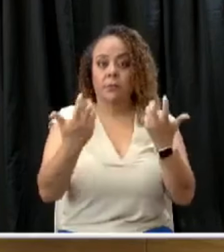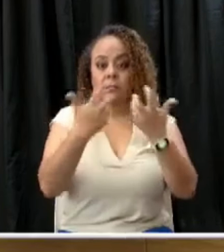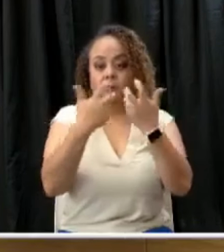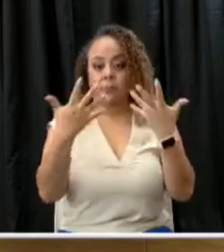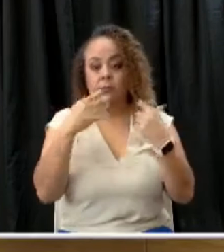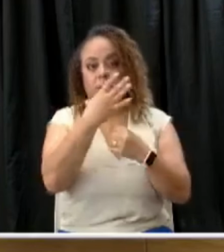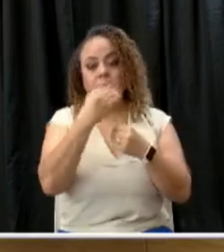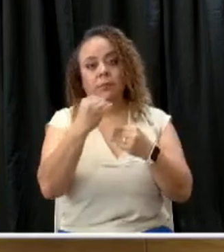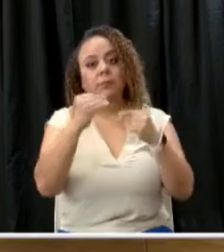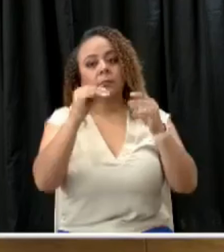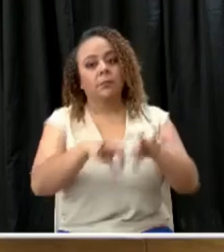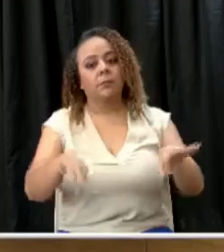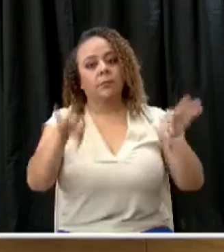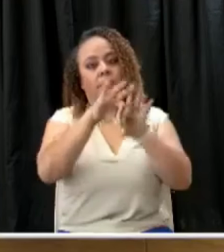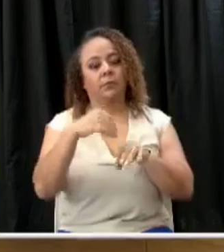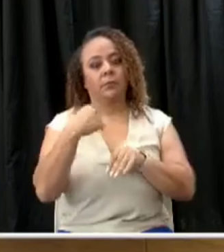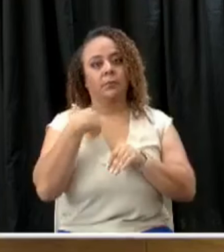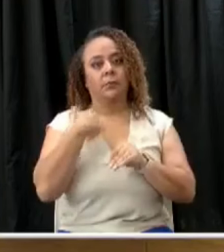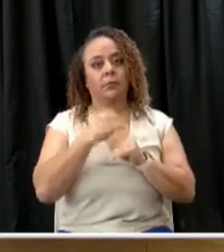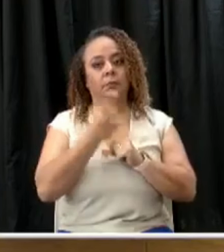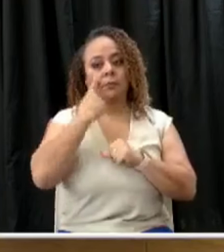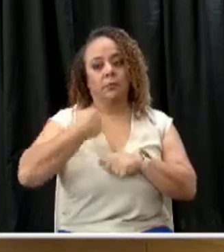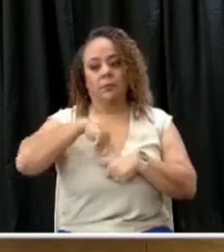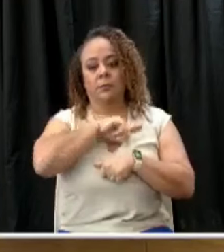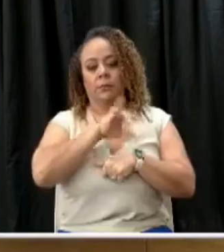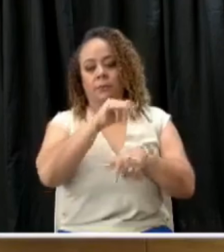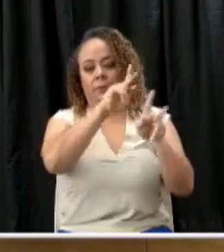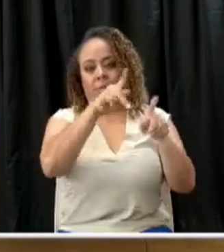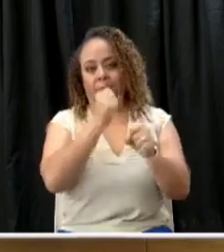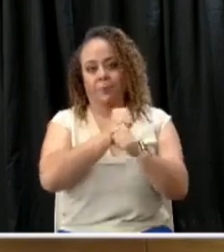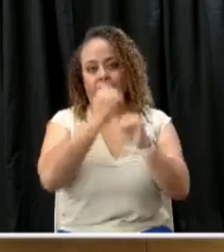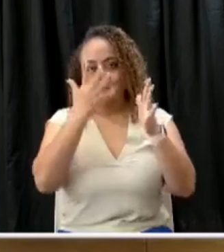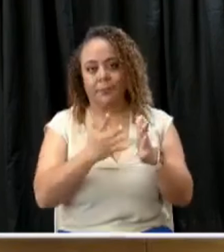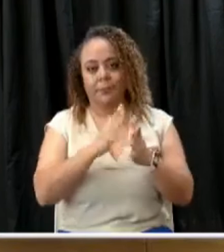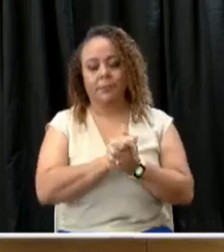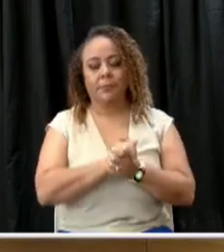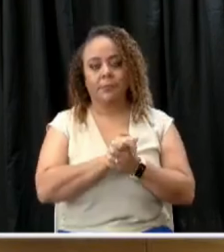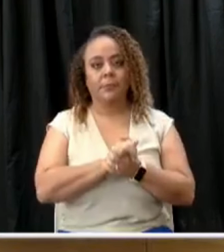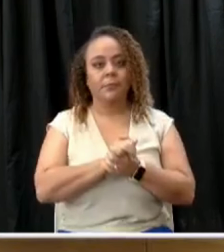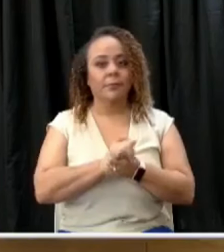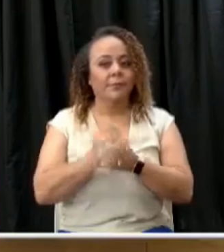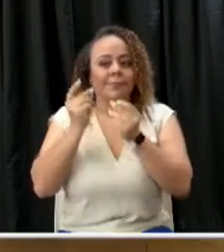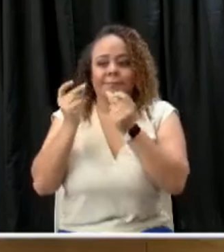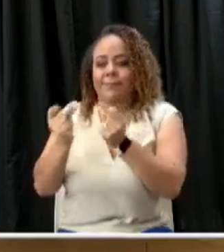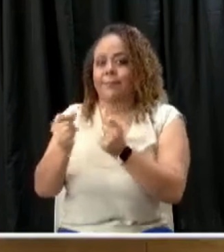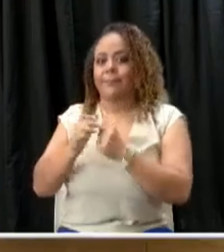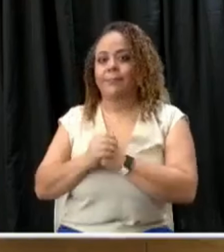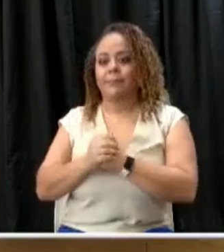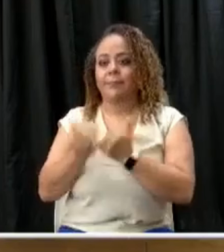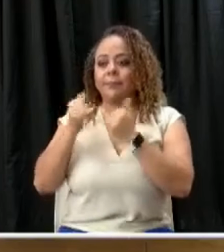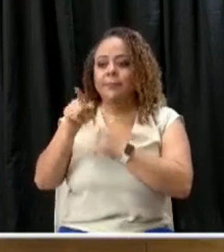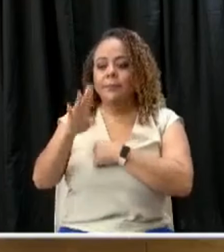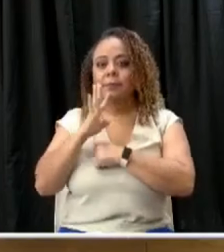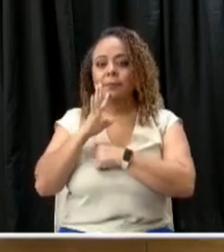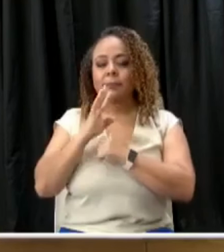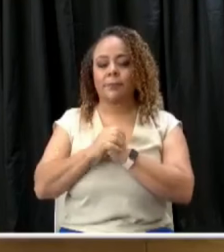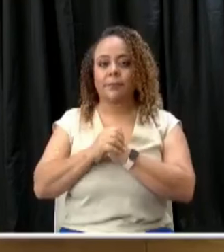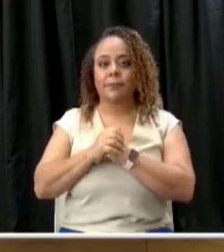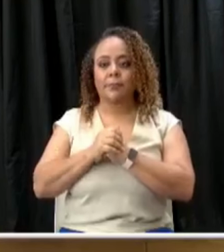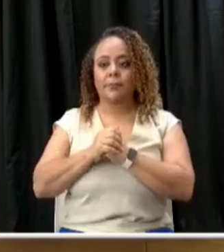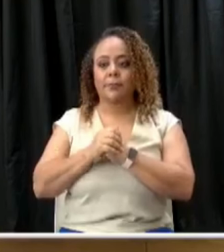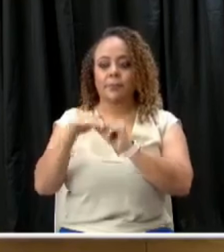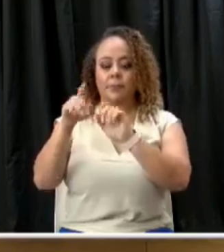a la importancia que tiene para nosotros como personas trabajadoras. Rápidamente, Esteban, ahora nos hablabas sobre